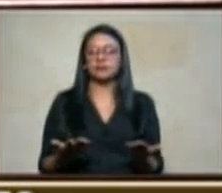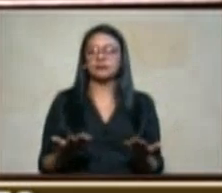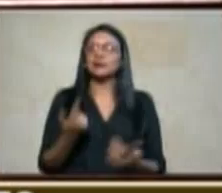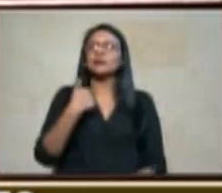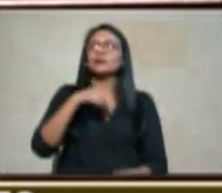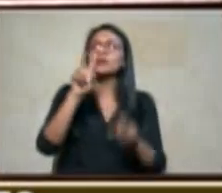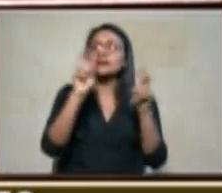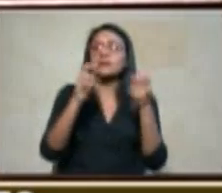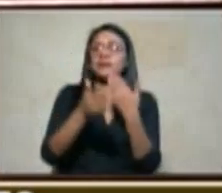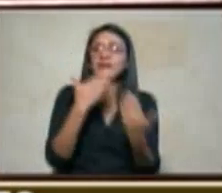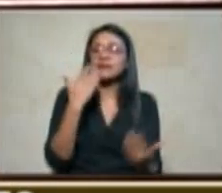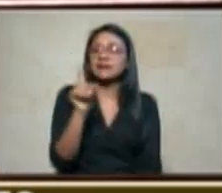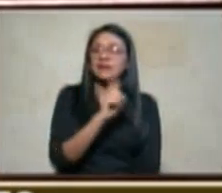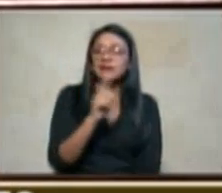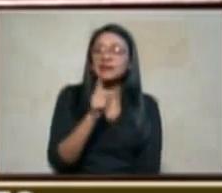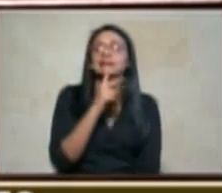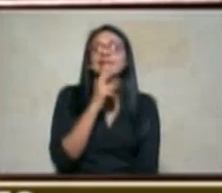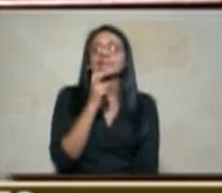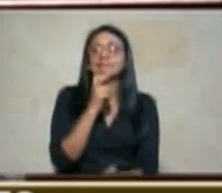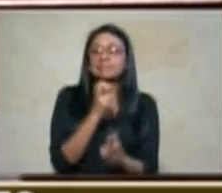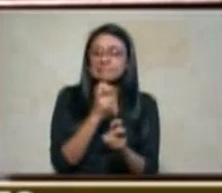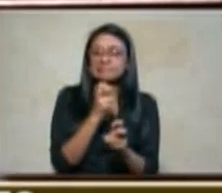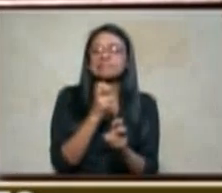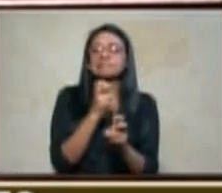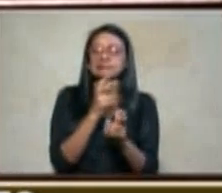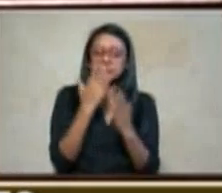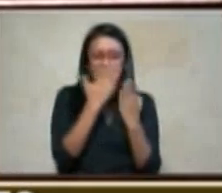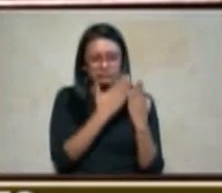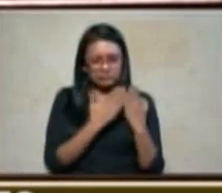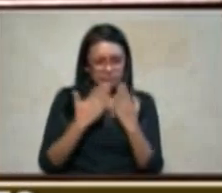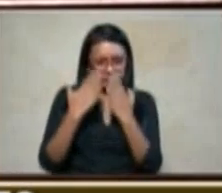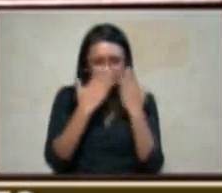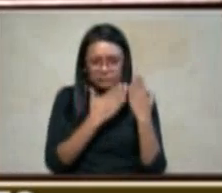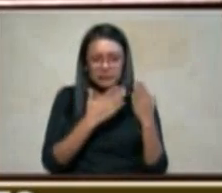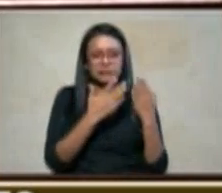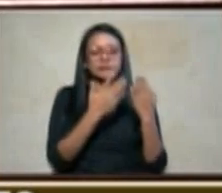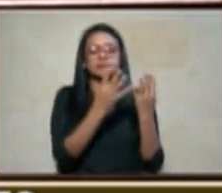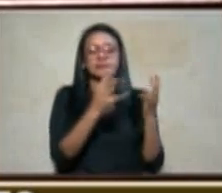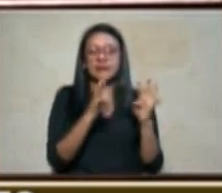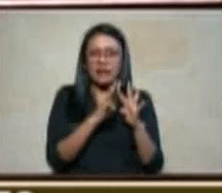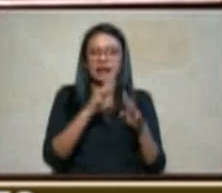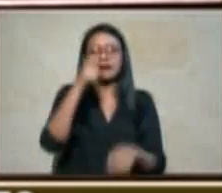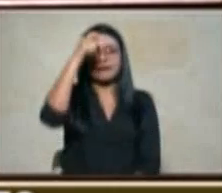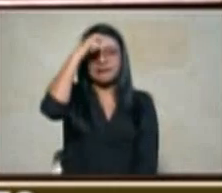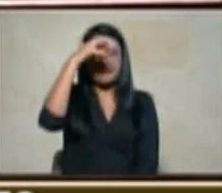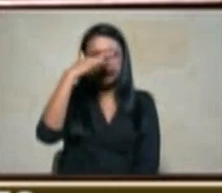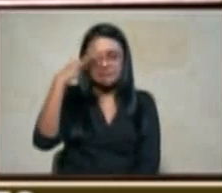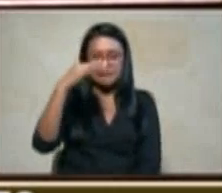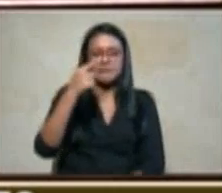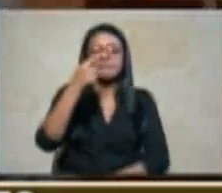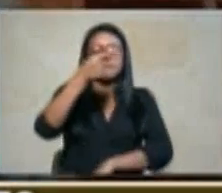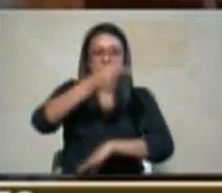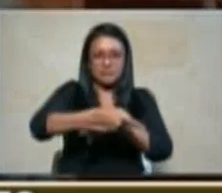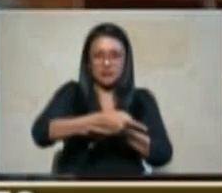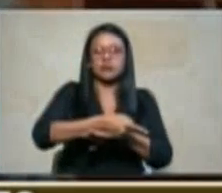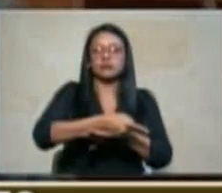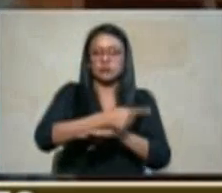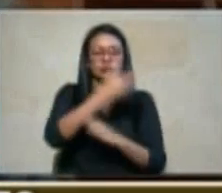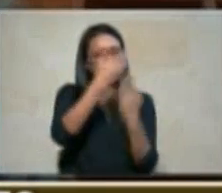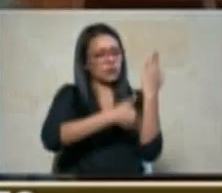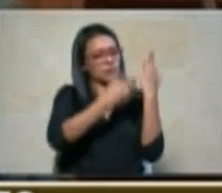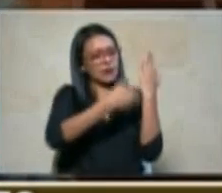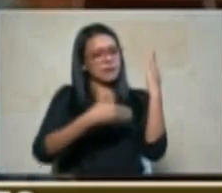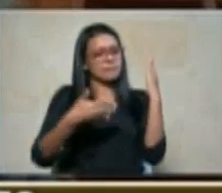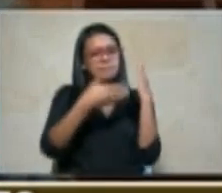un tema fácil, es complejo. Lo estudió el Tribunal de Cartagena y dictó su sentencia con todos